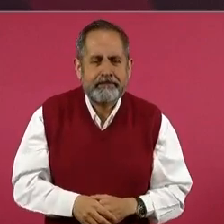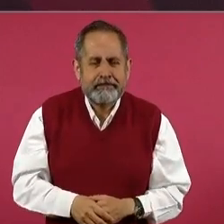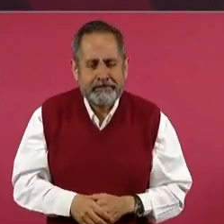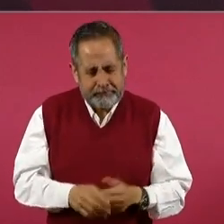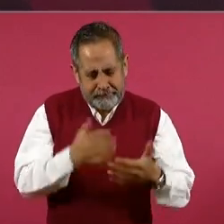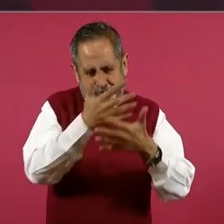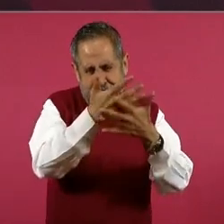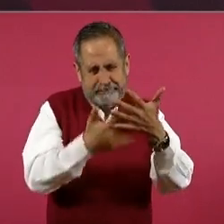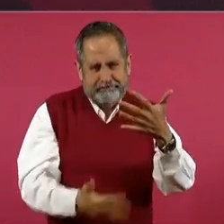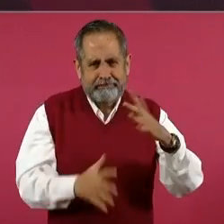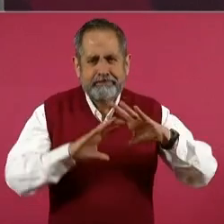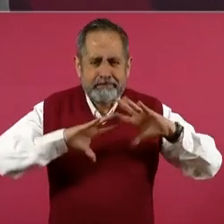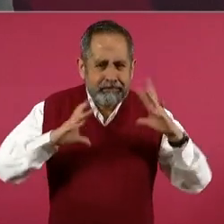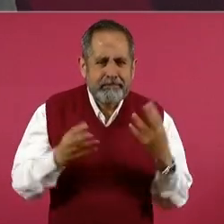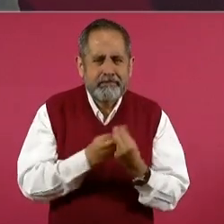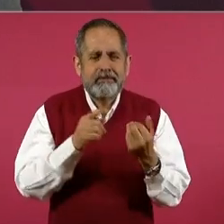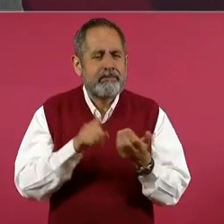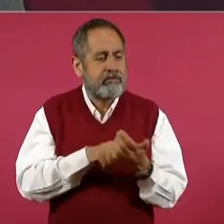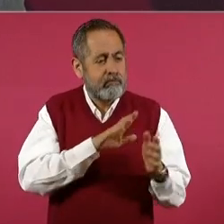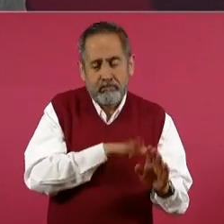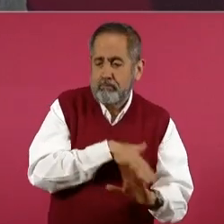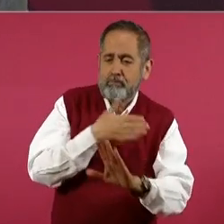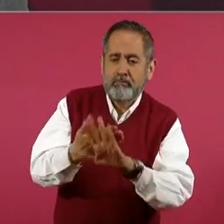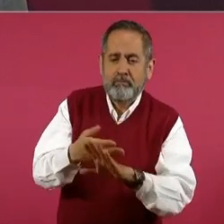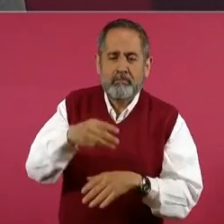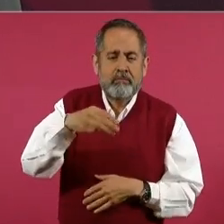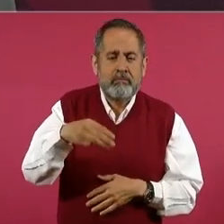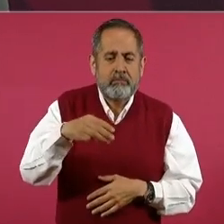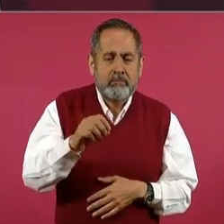Toda la campaña en contra de los Moreira.